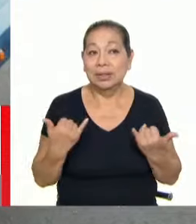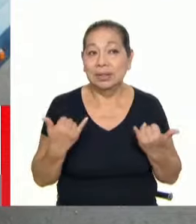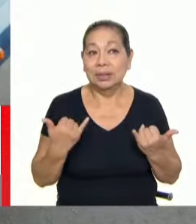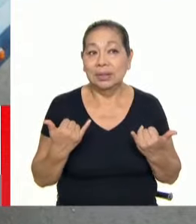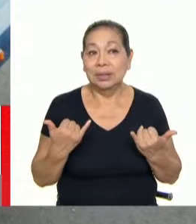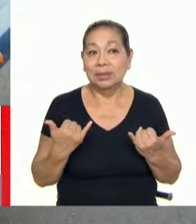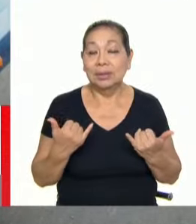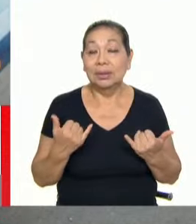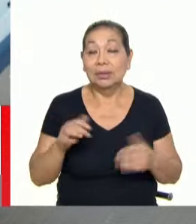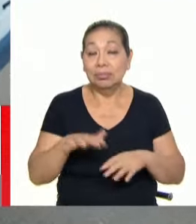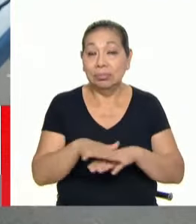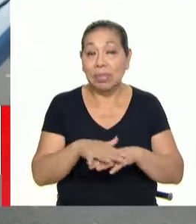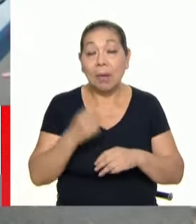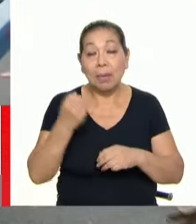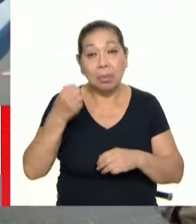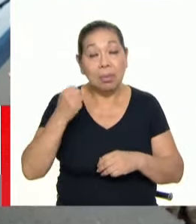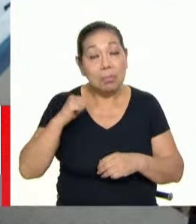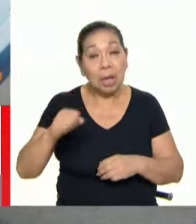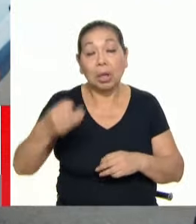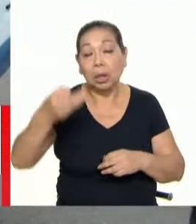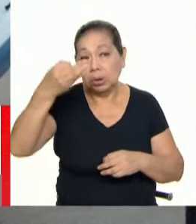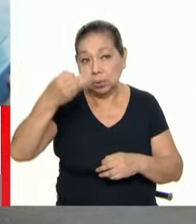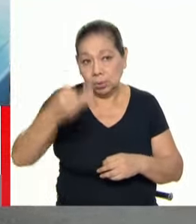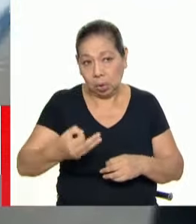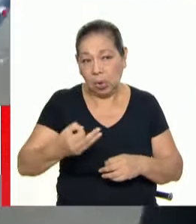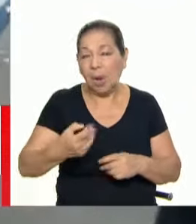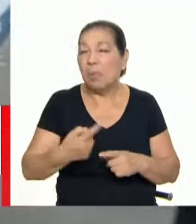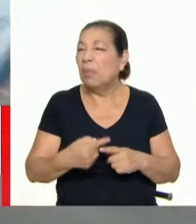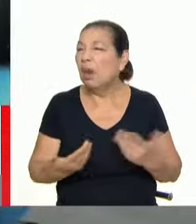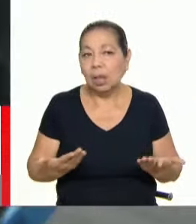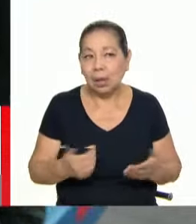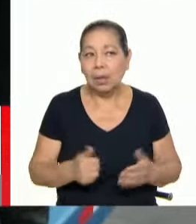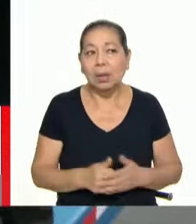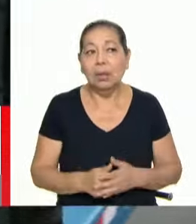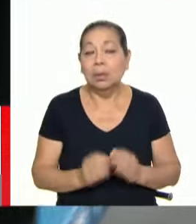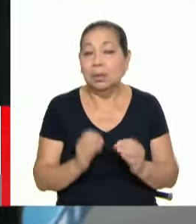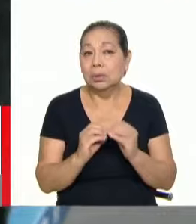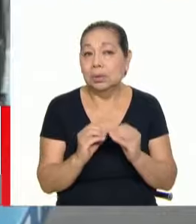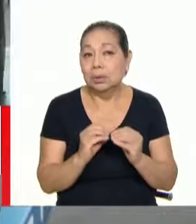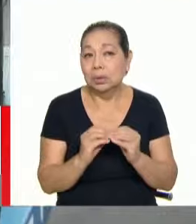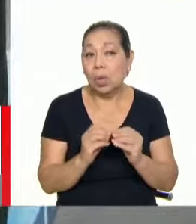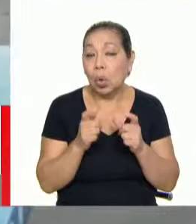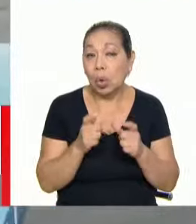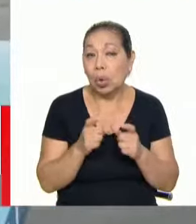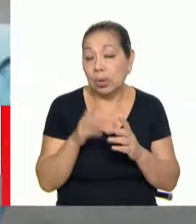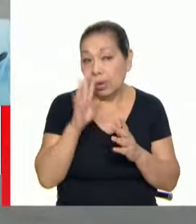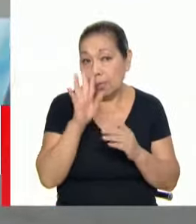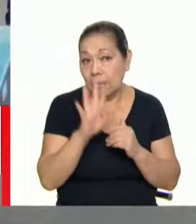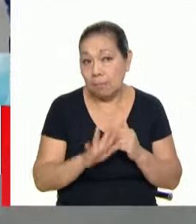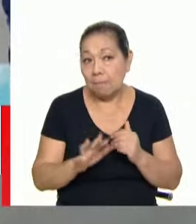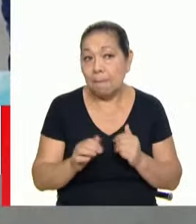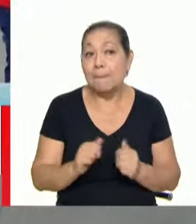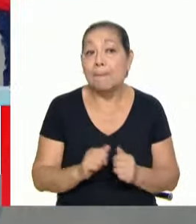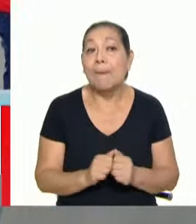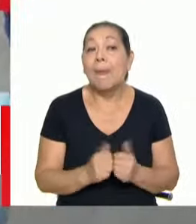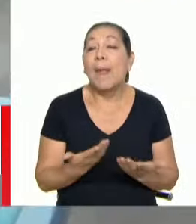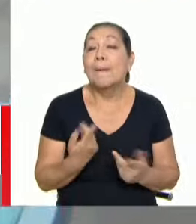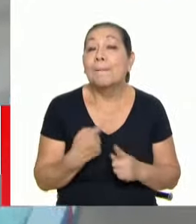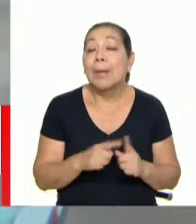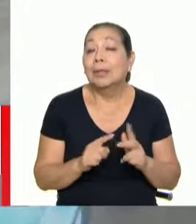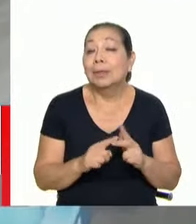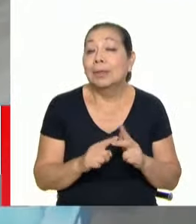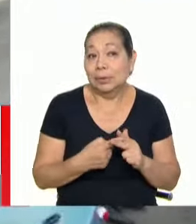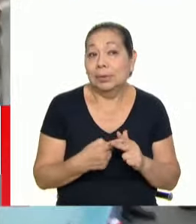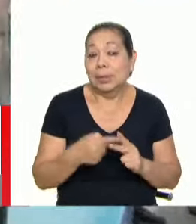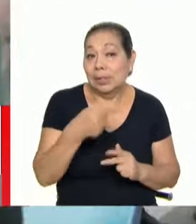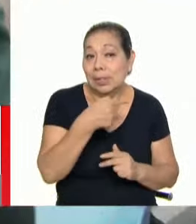el operativo Plan Viaje Seguro, el cual tiene por finalidad reforzar las acciones de control a nivel nacional en virtud del inicio